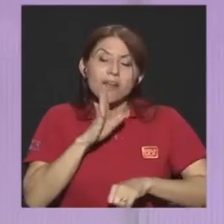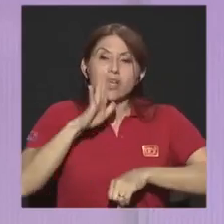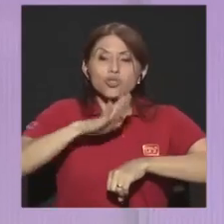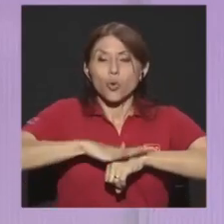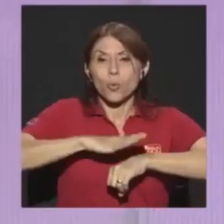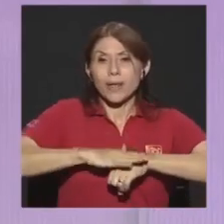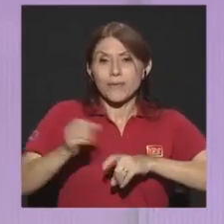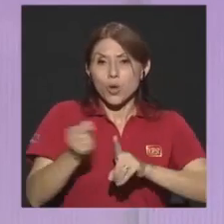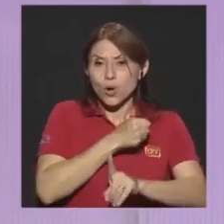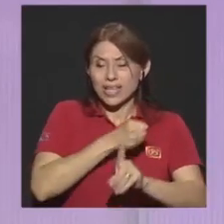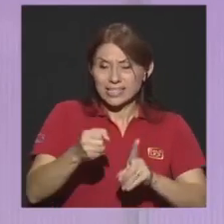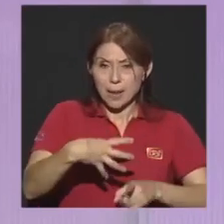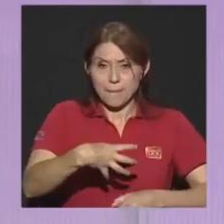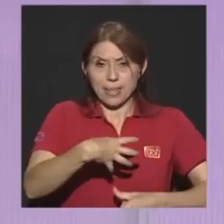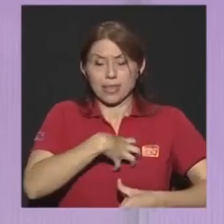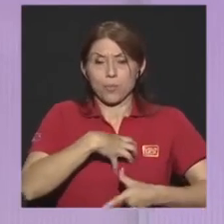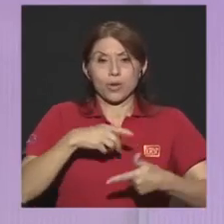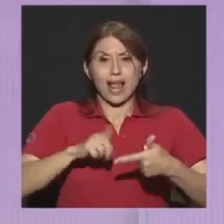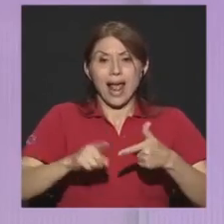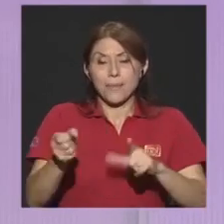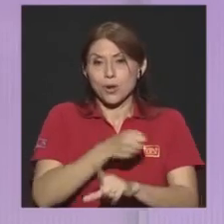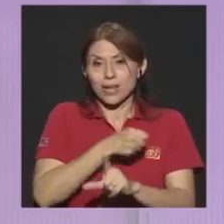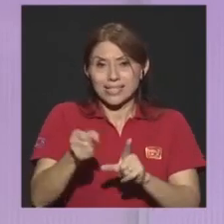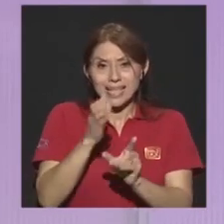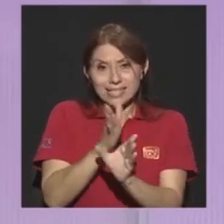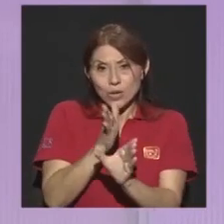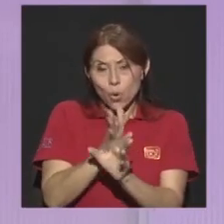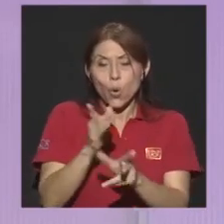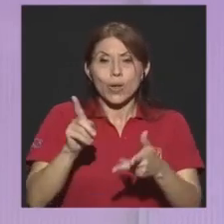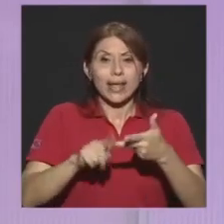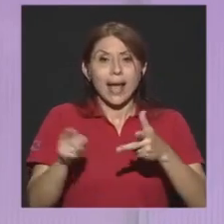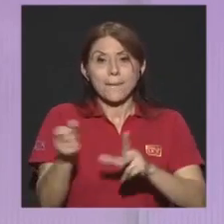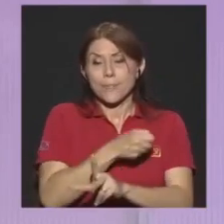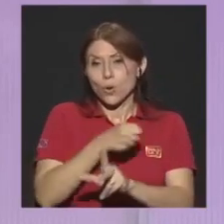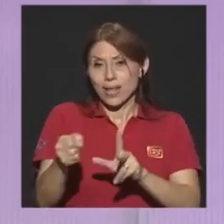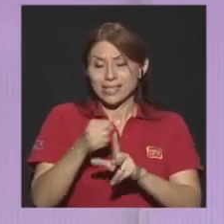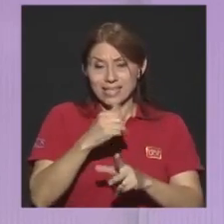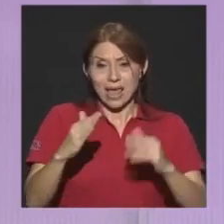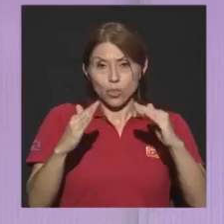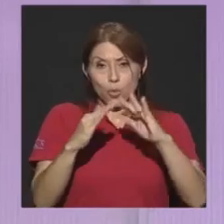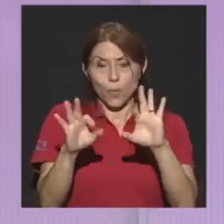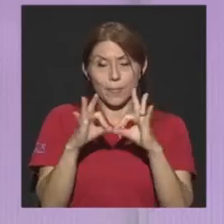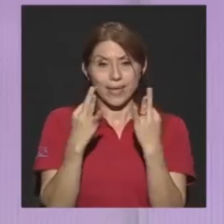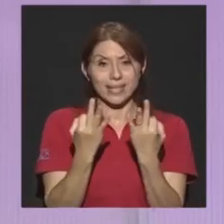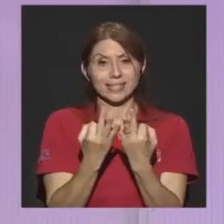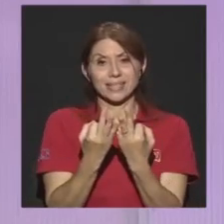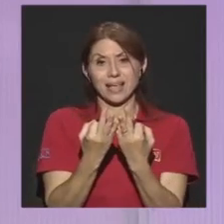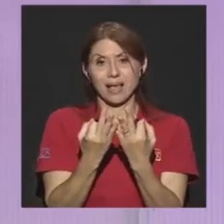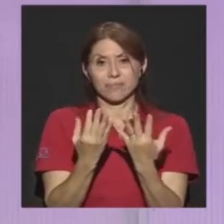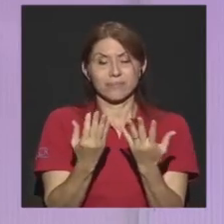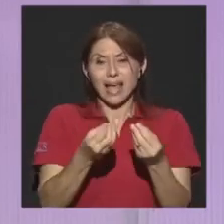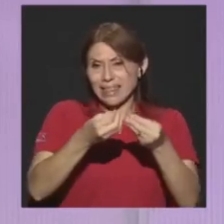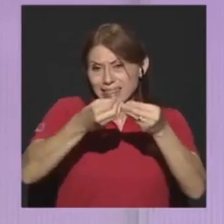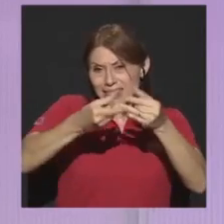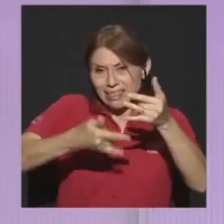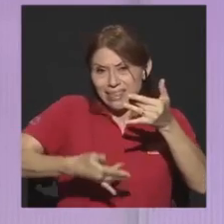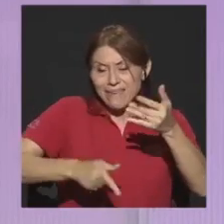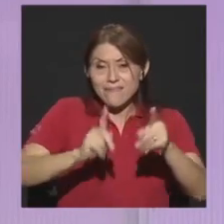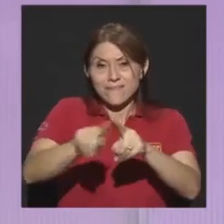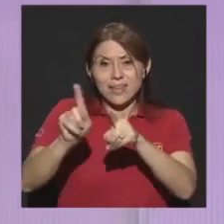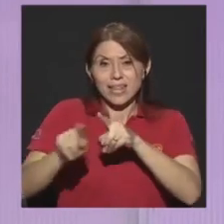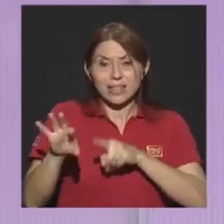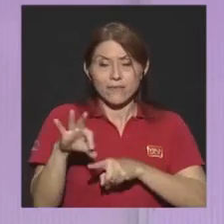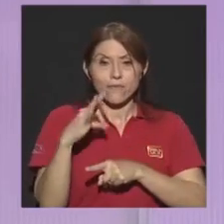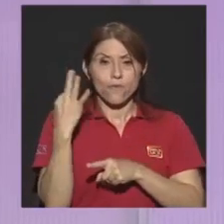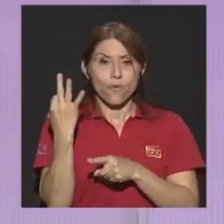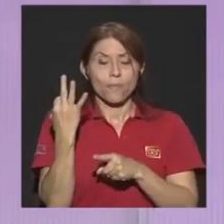violencia psicológica, violencia doméstica. Hay toda una serie de formas de violencia que viven las